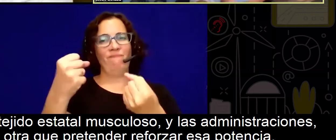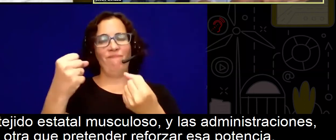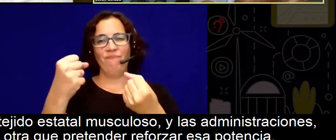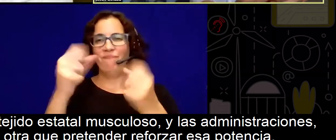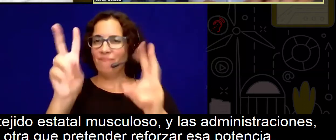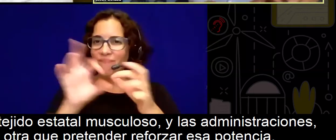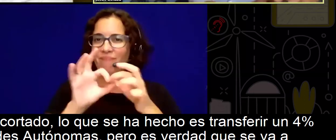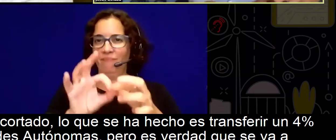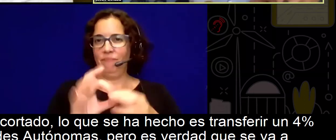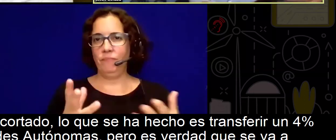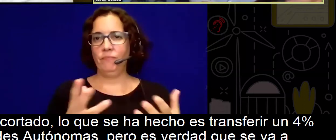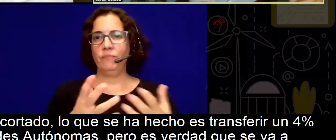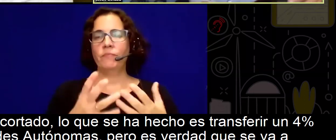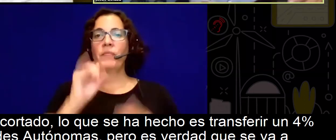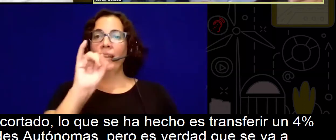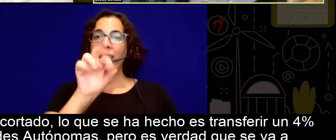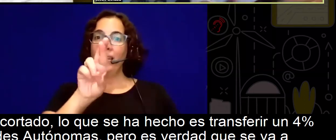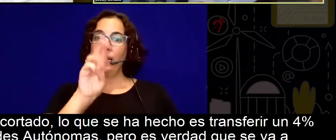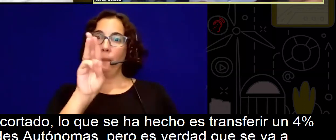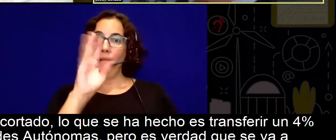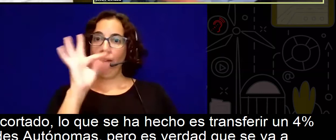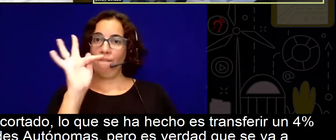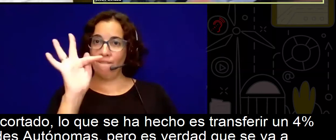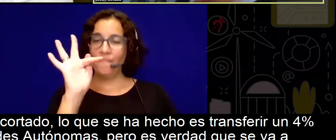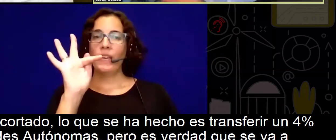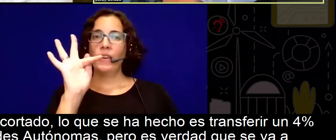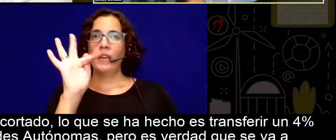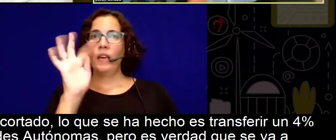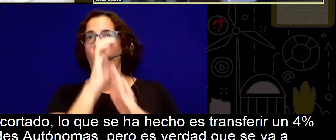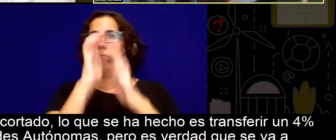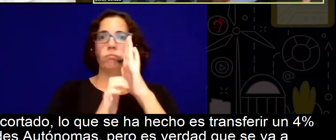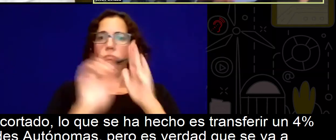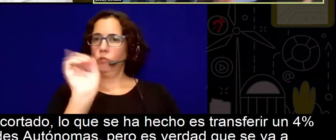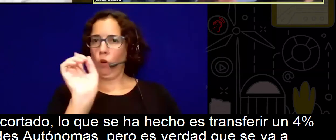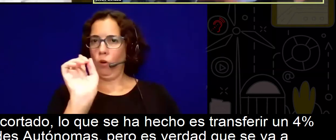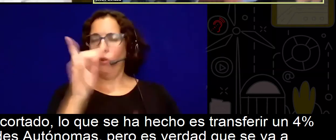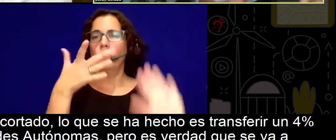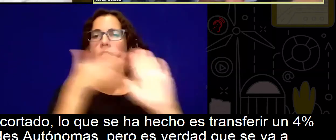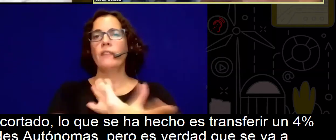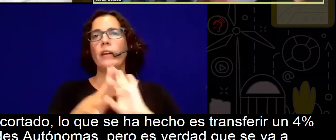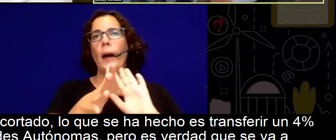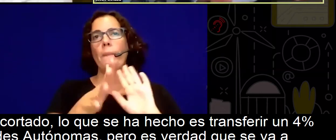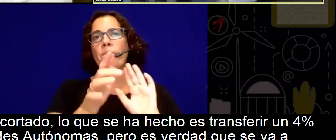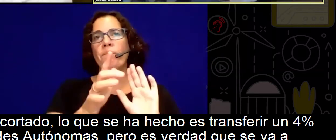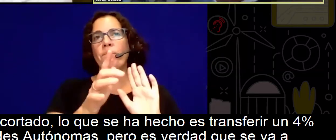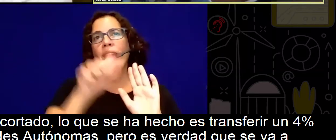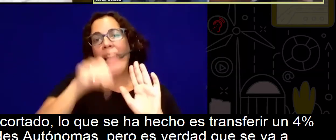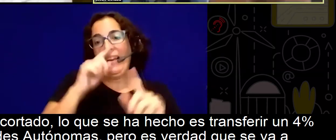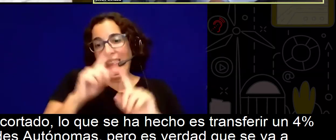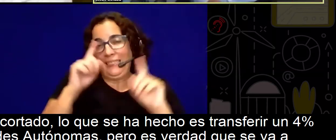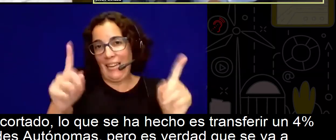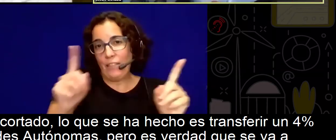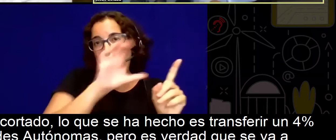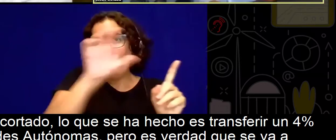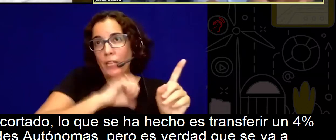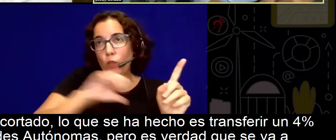esa potencia, ¿no? El IRPF no se ha recortado, eso es indudable, es decir, lo único que se ha hecho es transferir este año un poquito más a las comunidades